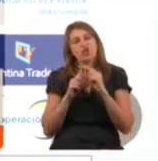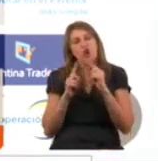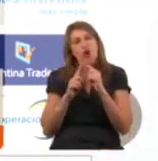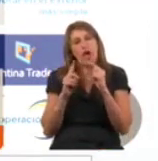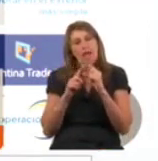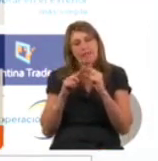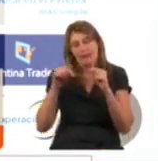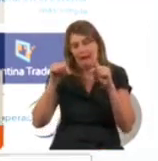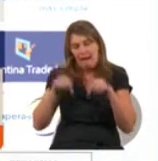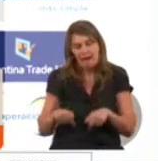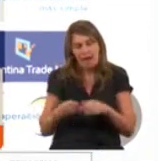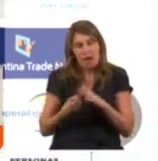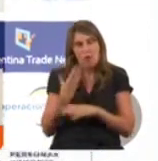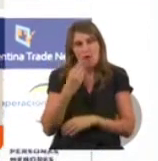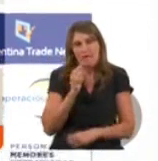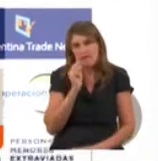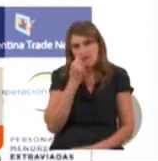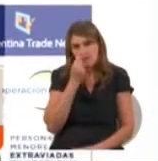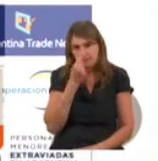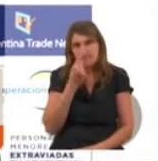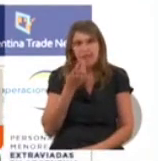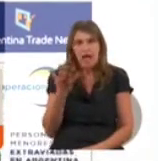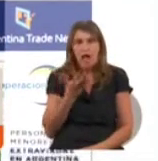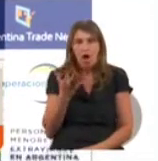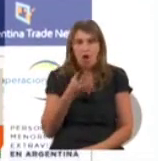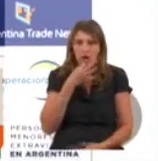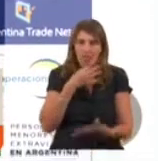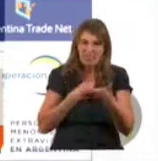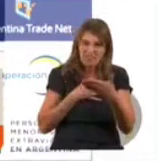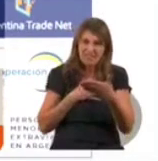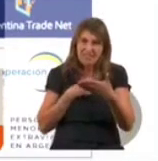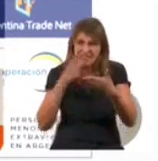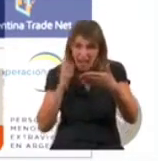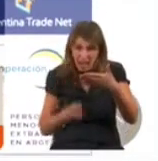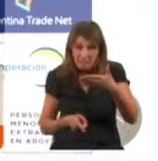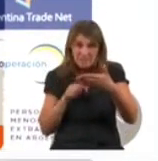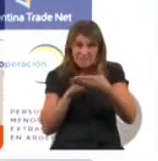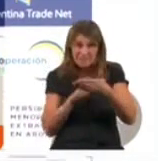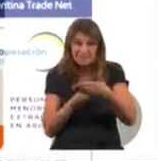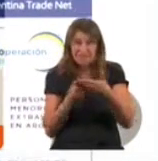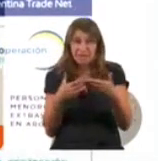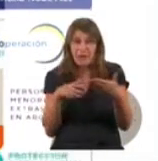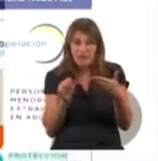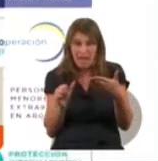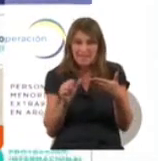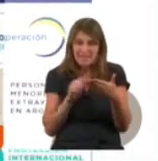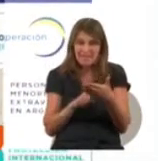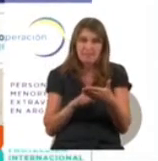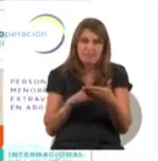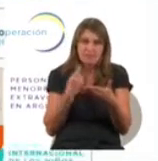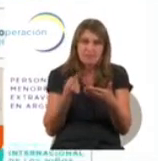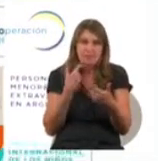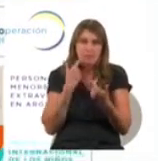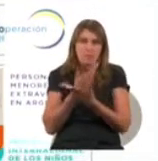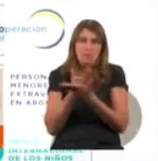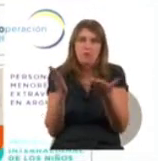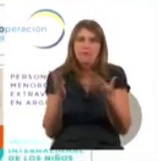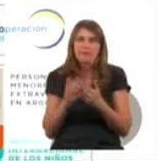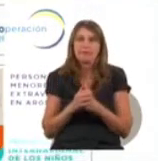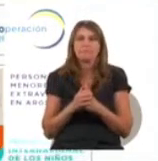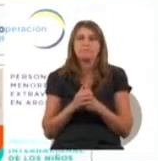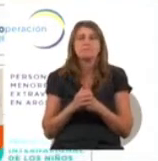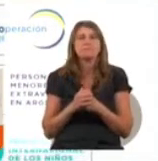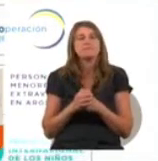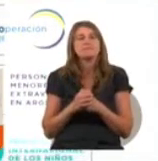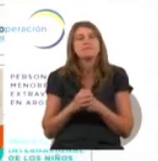Puente General San Martín. Ahora se enteran de esta situación, incluso lo vamos a habilitar en pantalla porque el